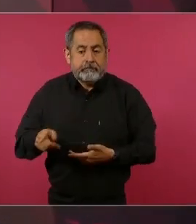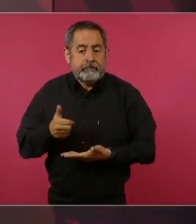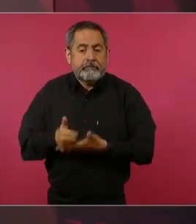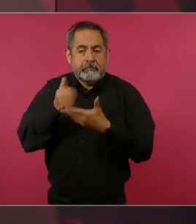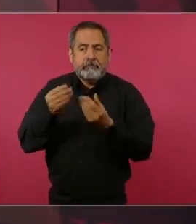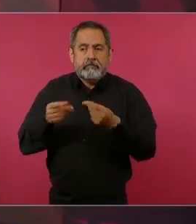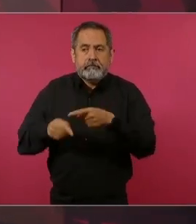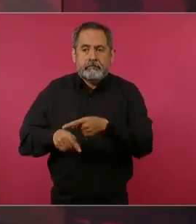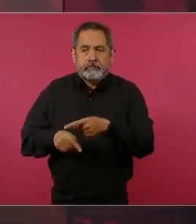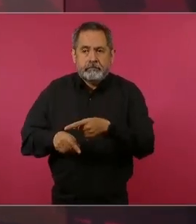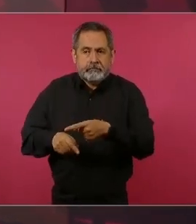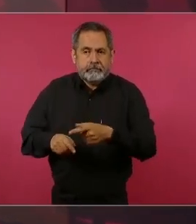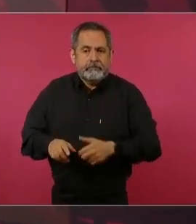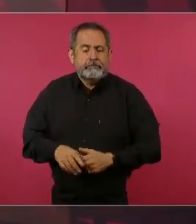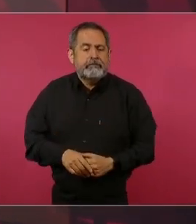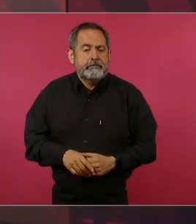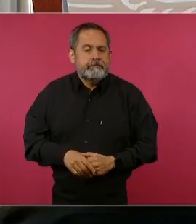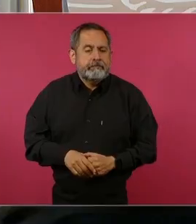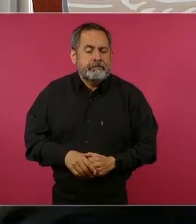mucho